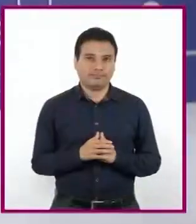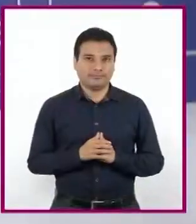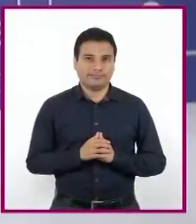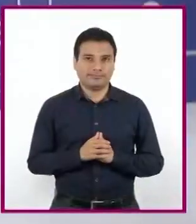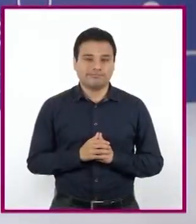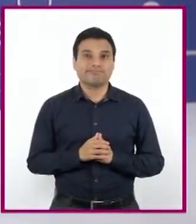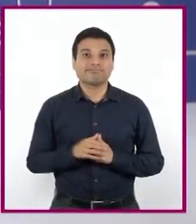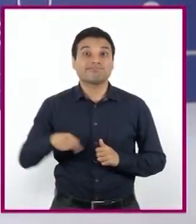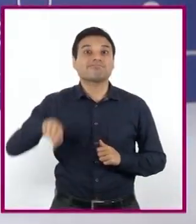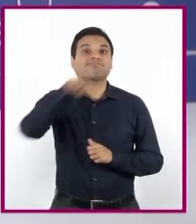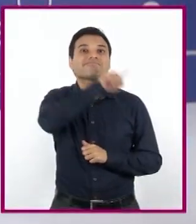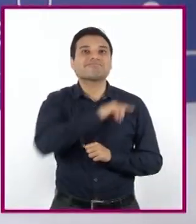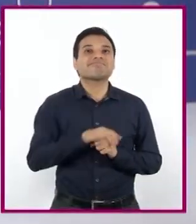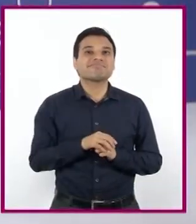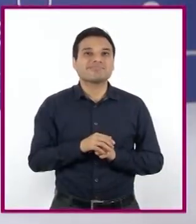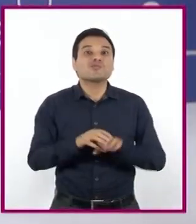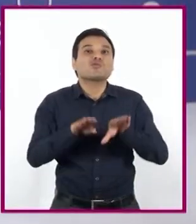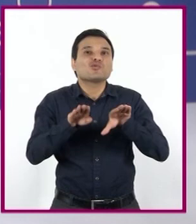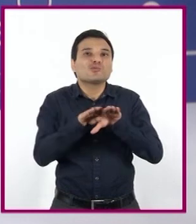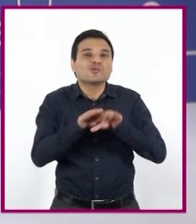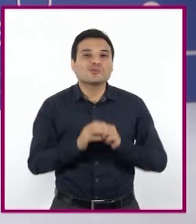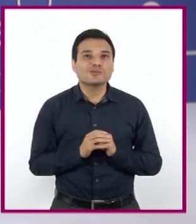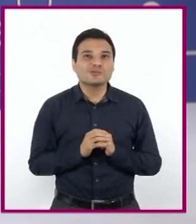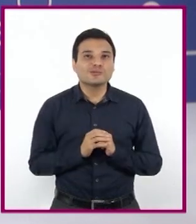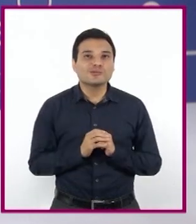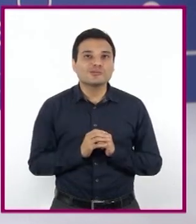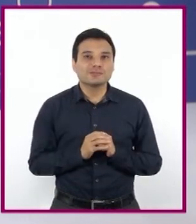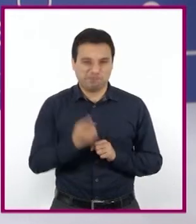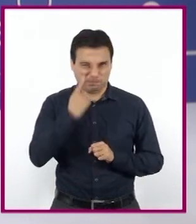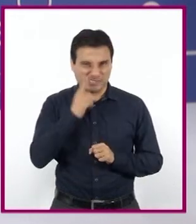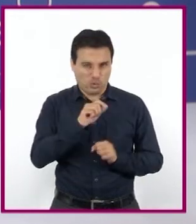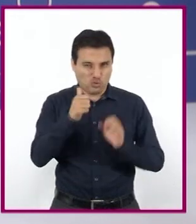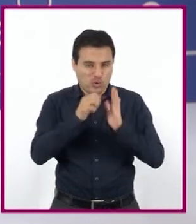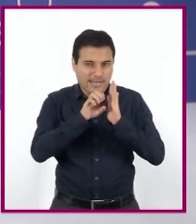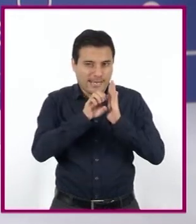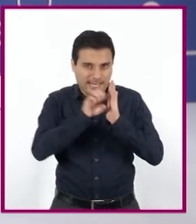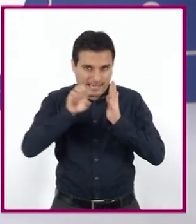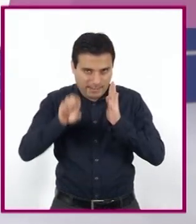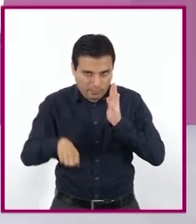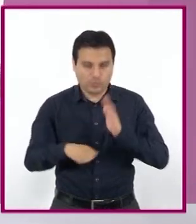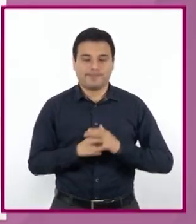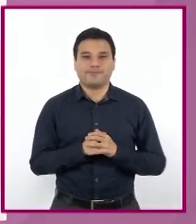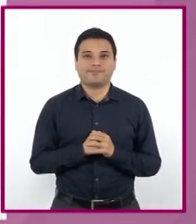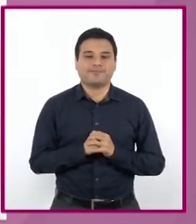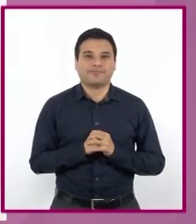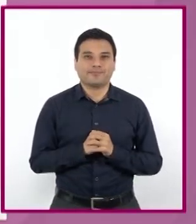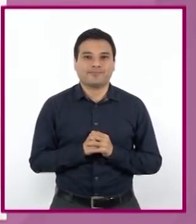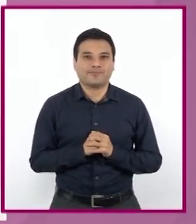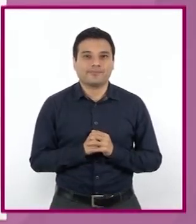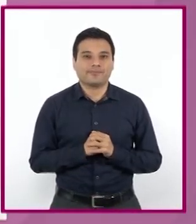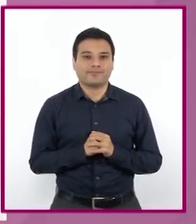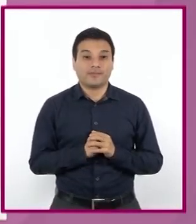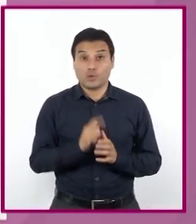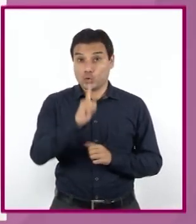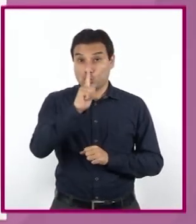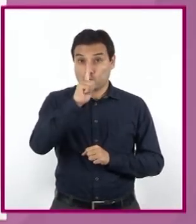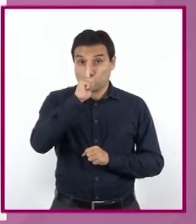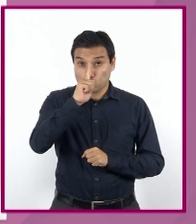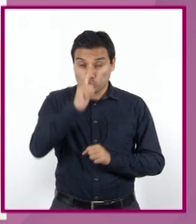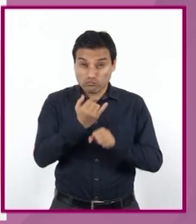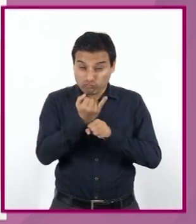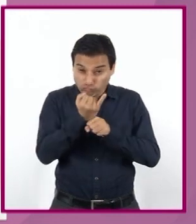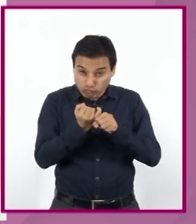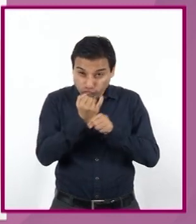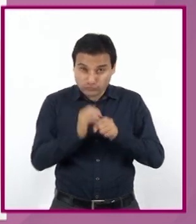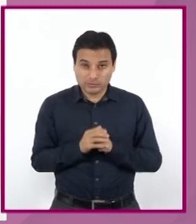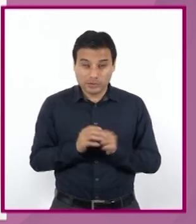ustedes en casa, cómo van hasta ahora? Veamos un caso más. El estudio de la luz, que su velocidad